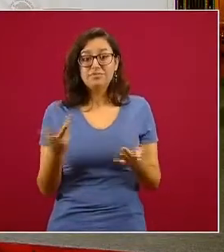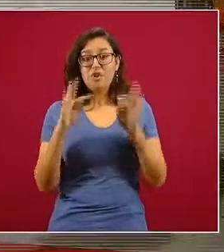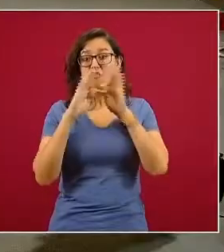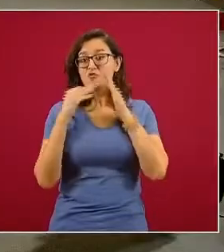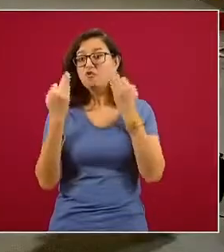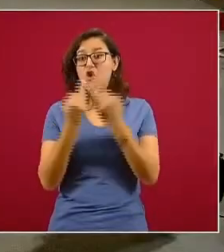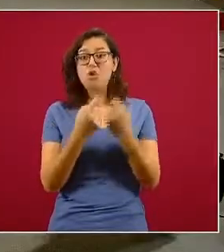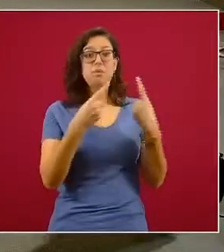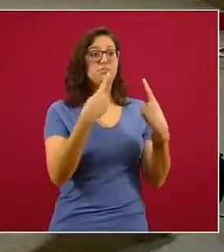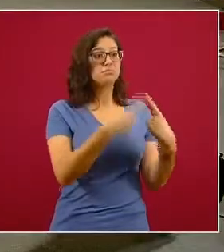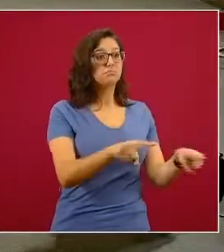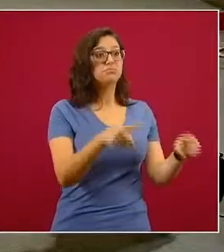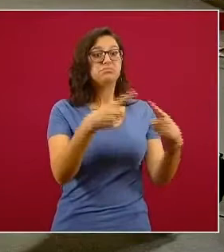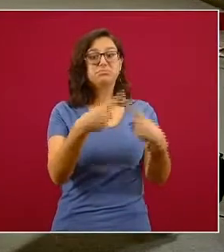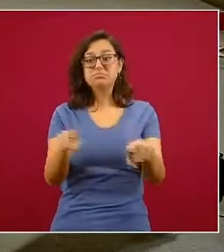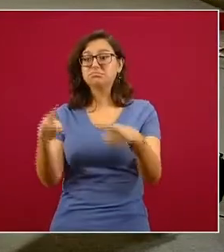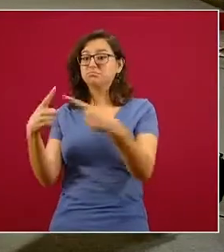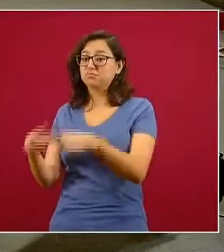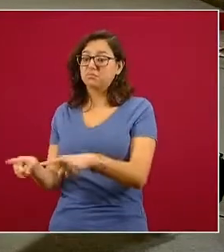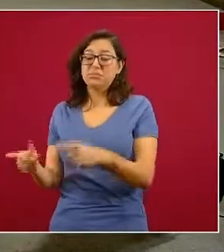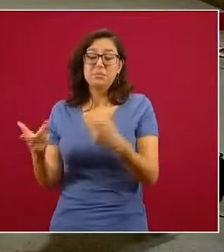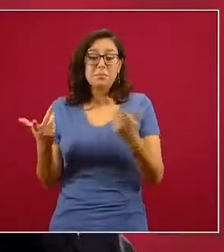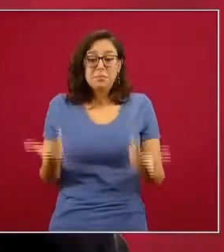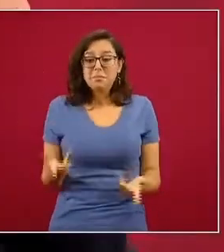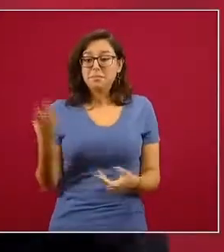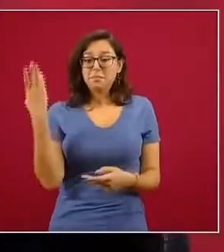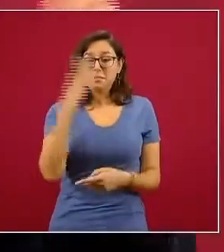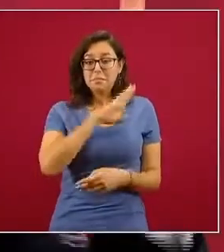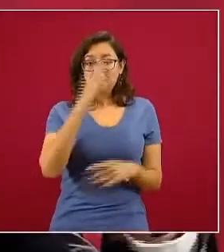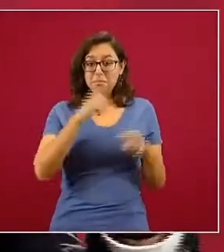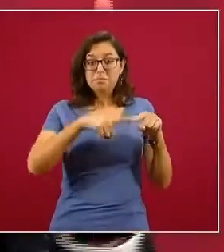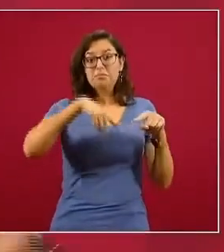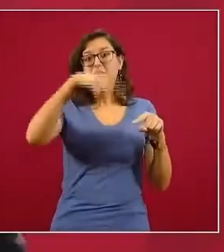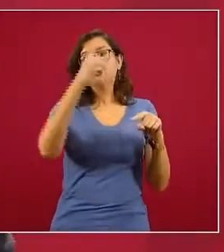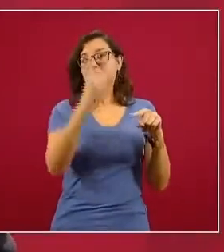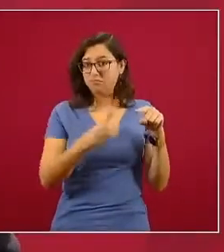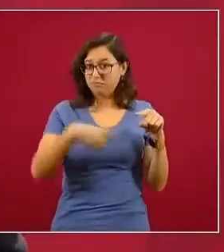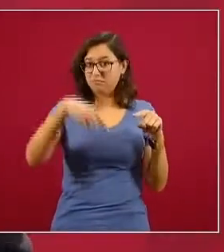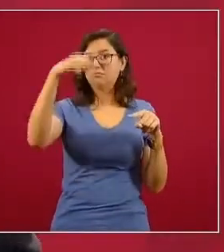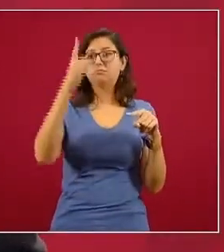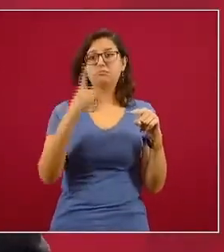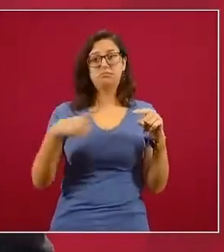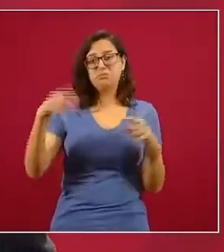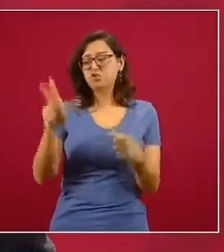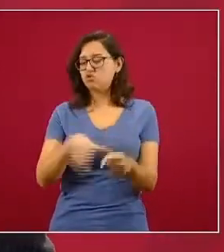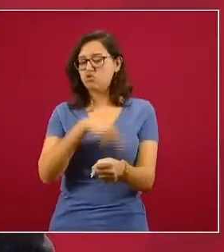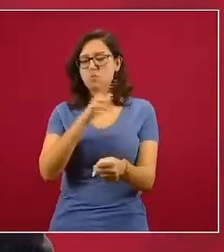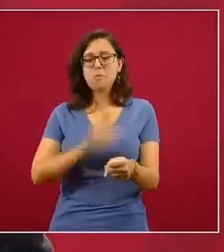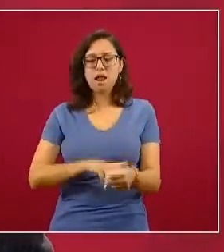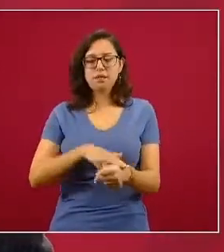multimodal. Multimodal quiere decir que tiene múltiples picos.